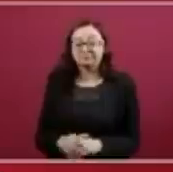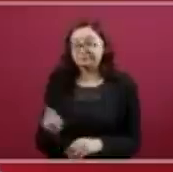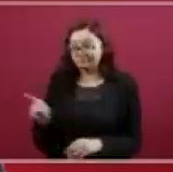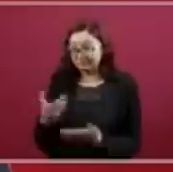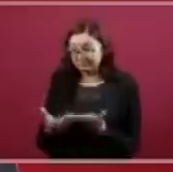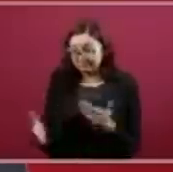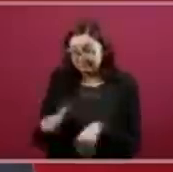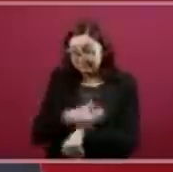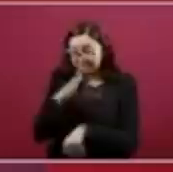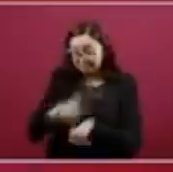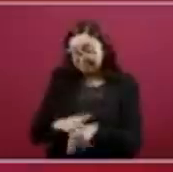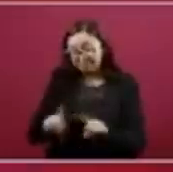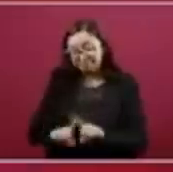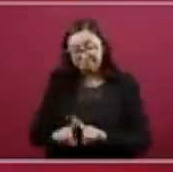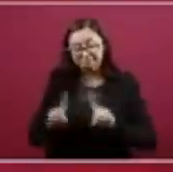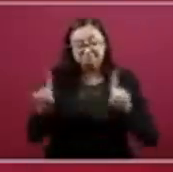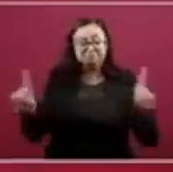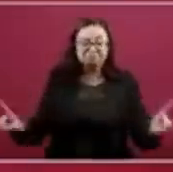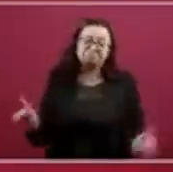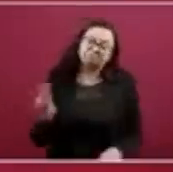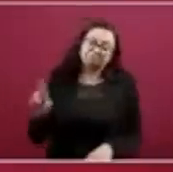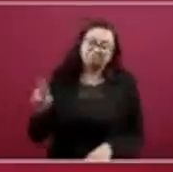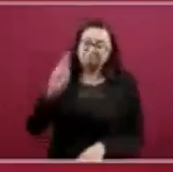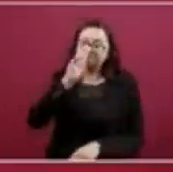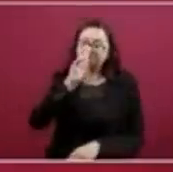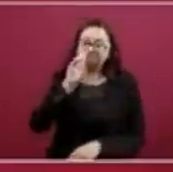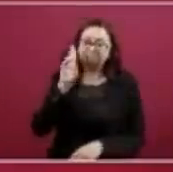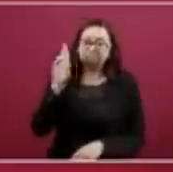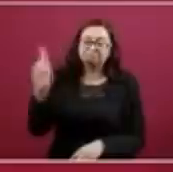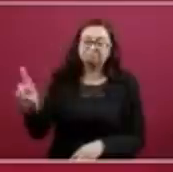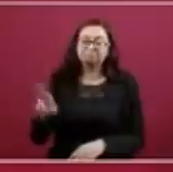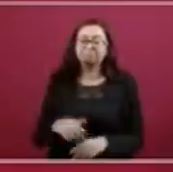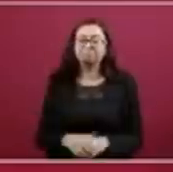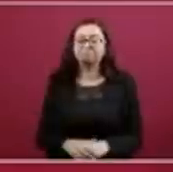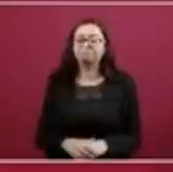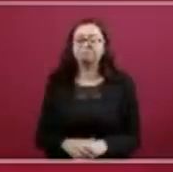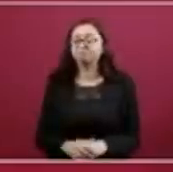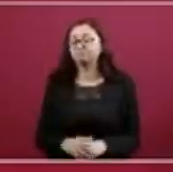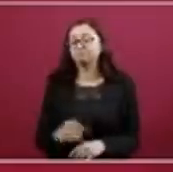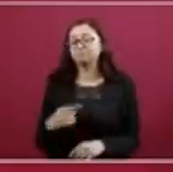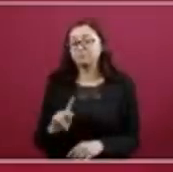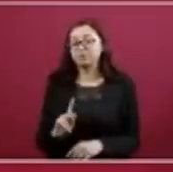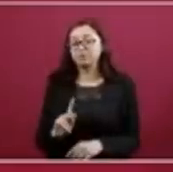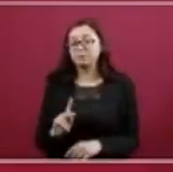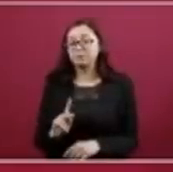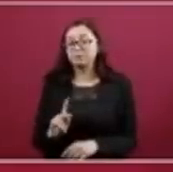decisiones y les podemos decir con